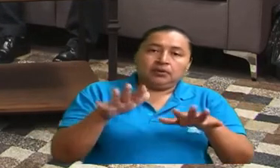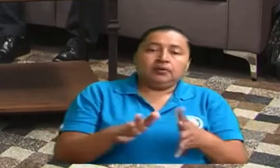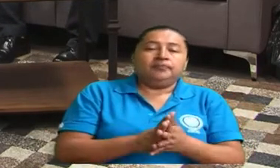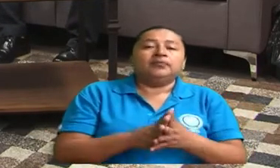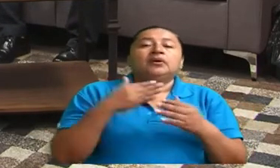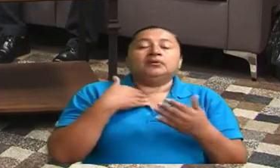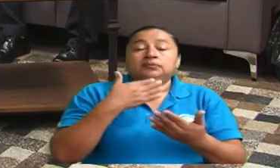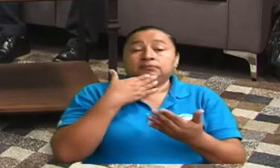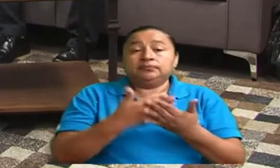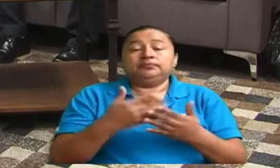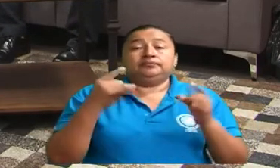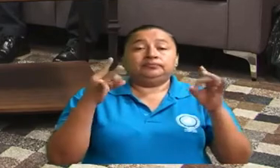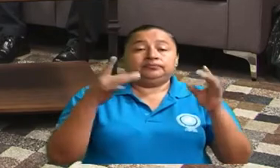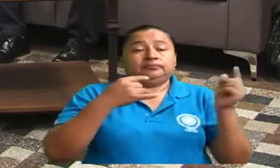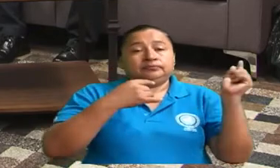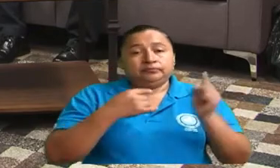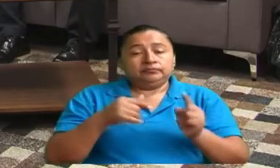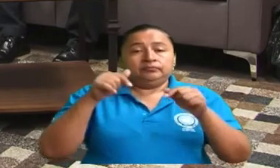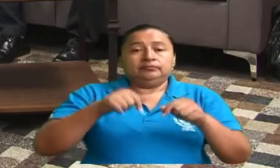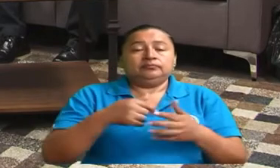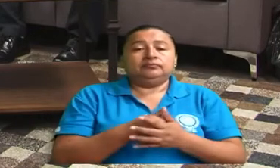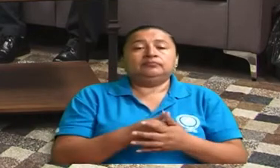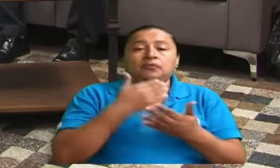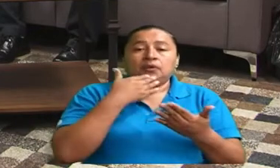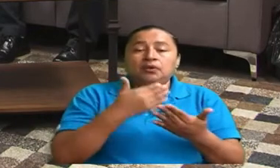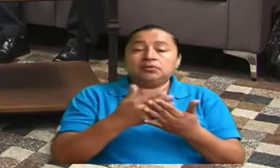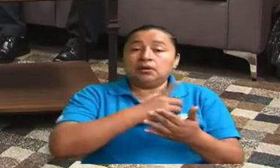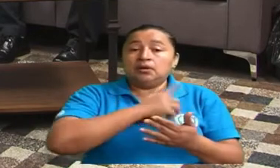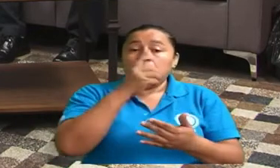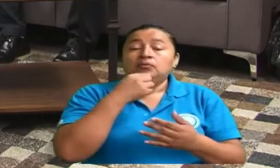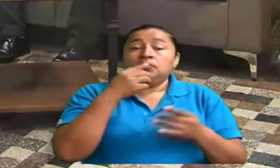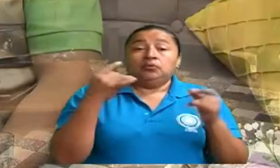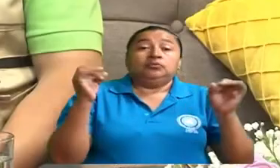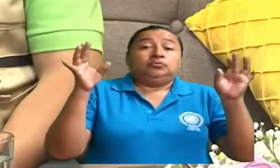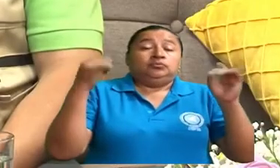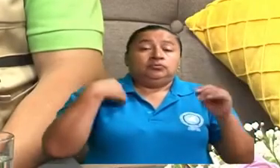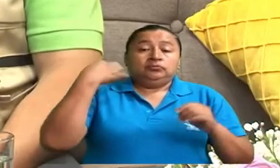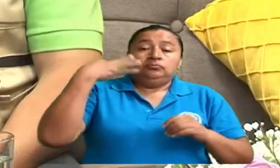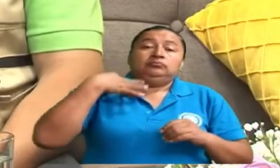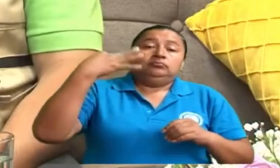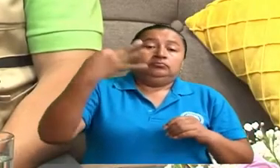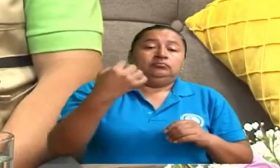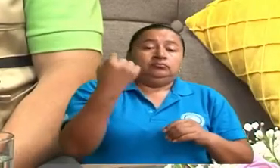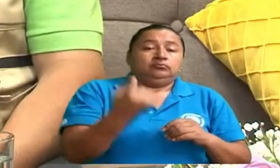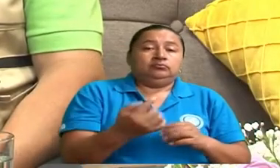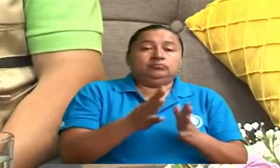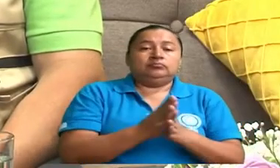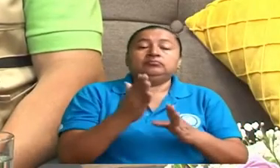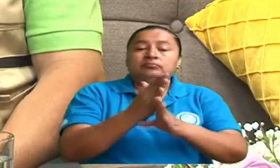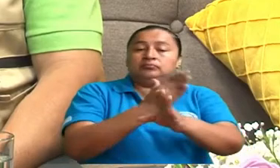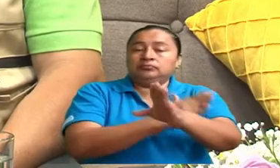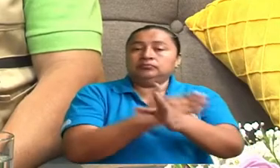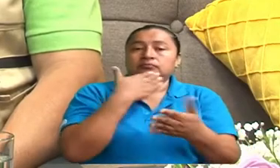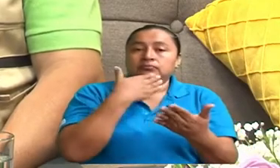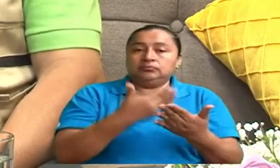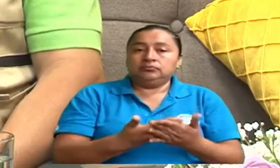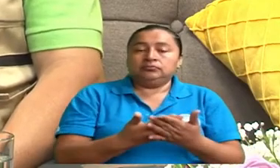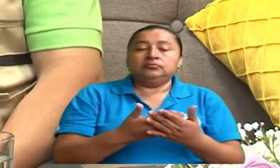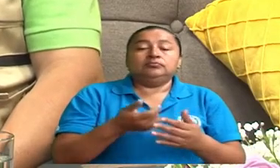mañana. Así dándole es. Gracias a Dios, ¿no?, por esta oportunidad, agradeciendo de antemano esta entrevista al